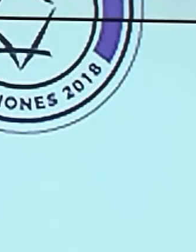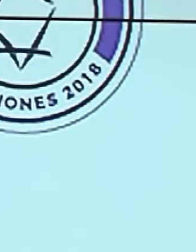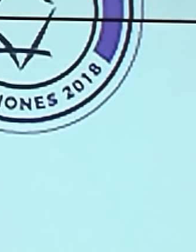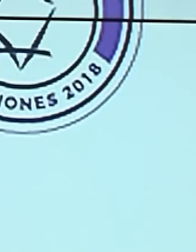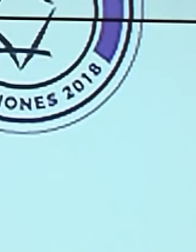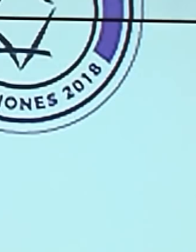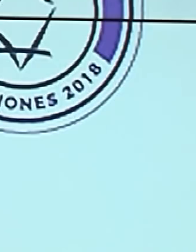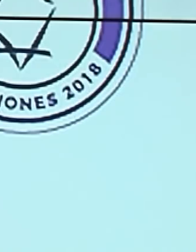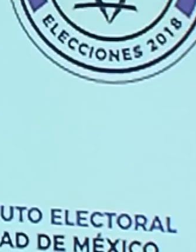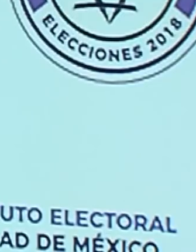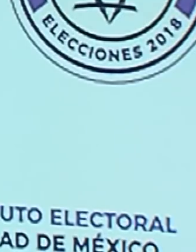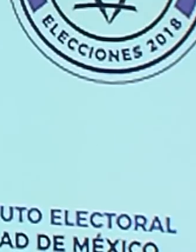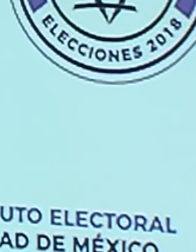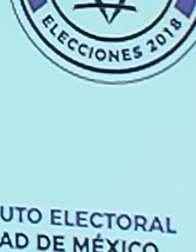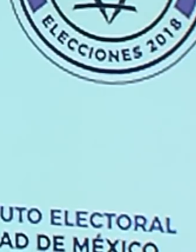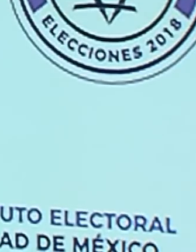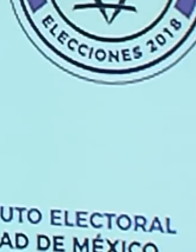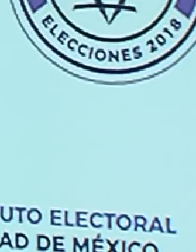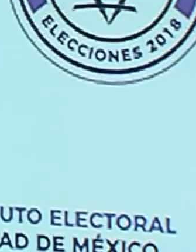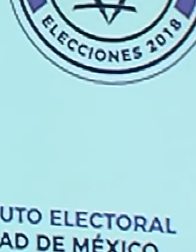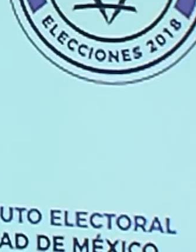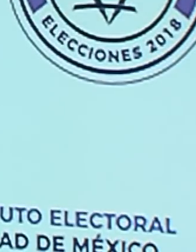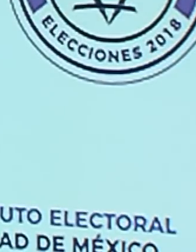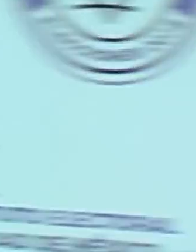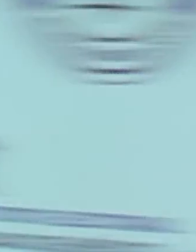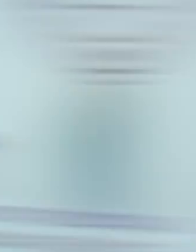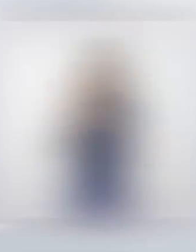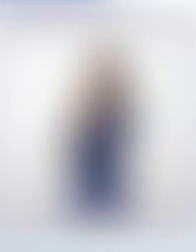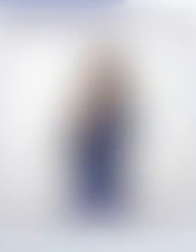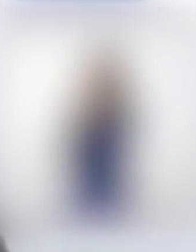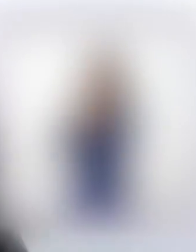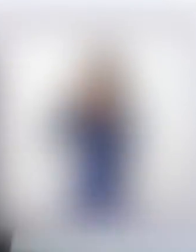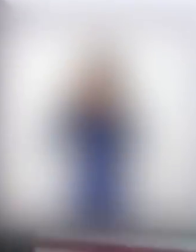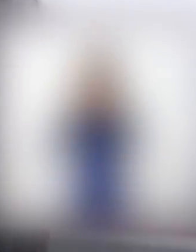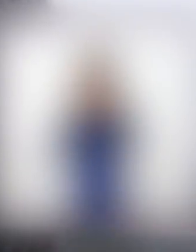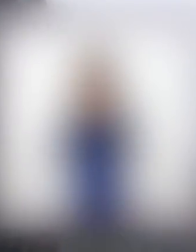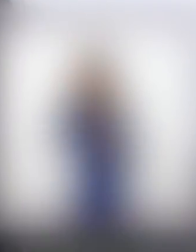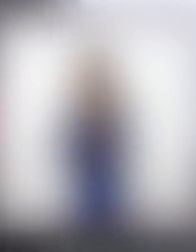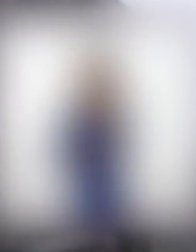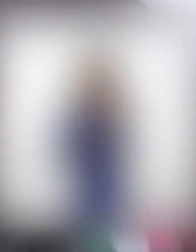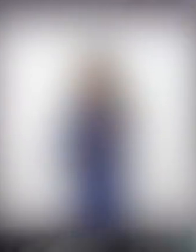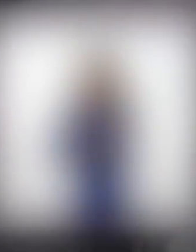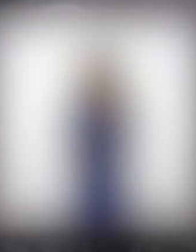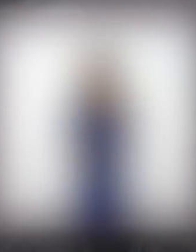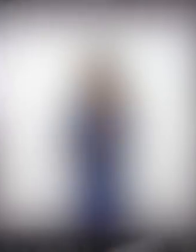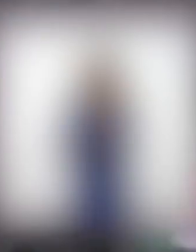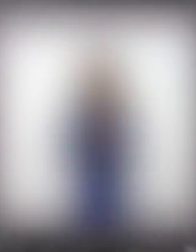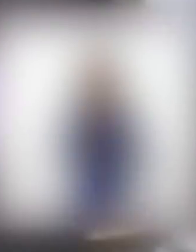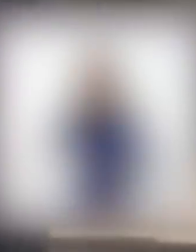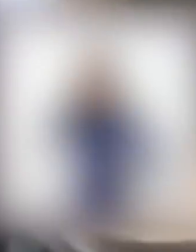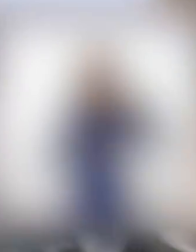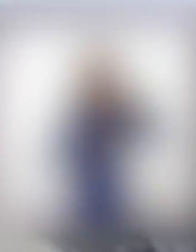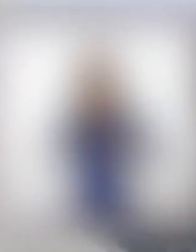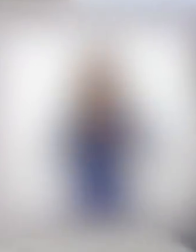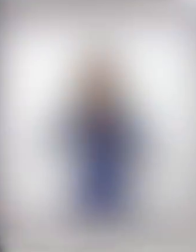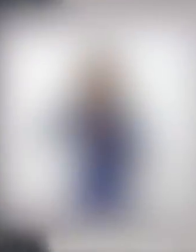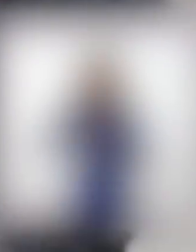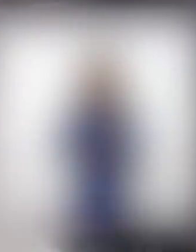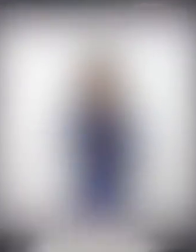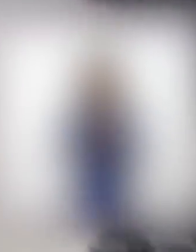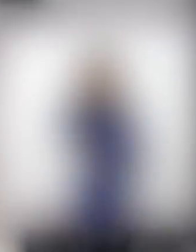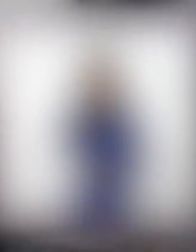y construir nuevas clínicas y hospitales de especialidades. Un juez de la Ciudad de México vinculó a proceso a Javier